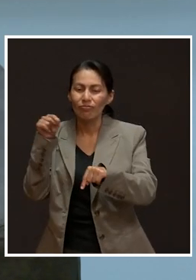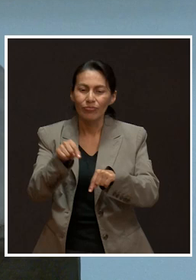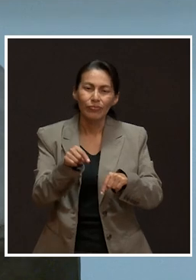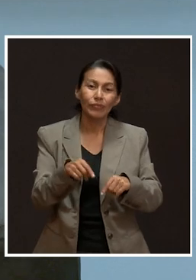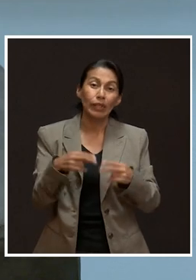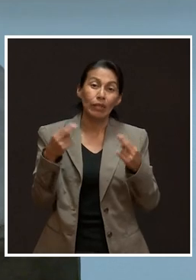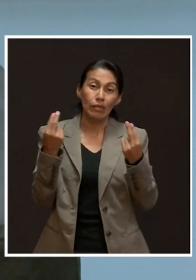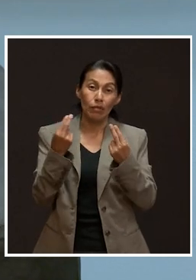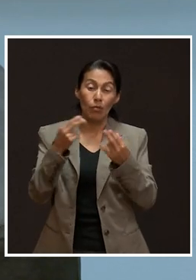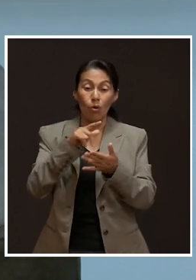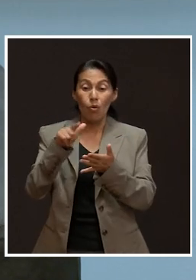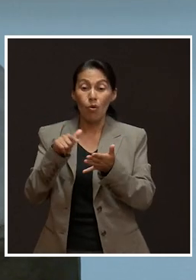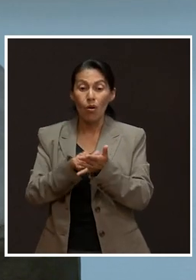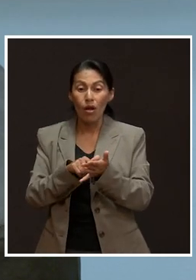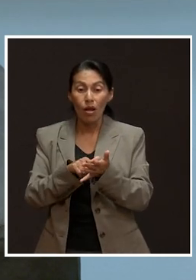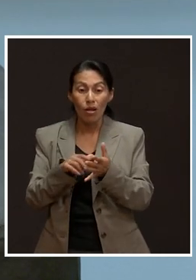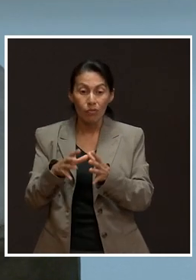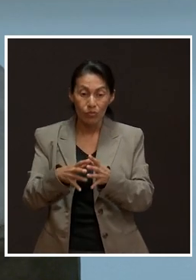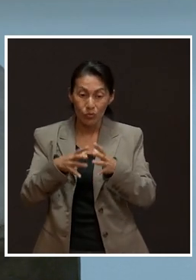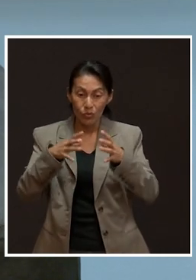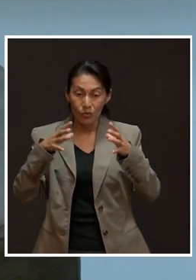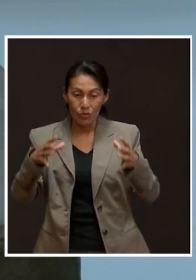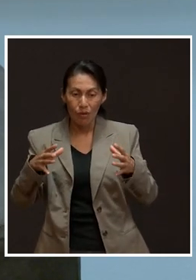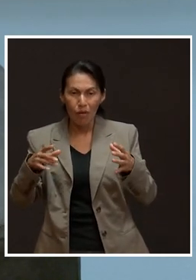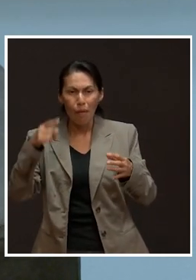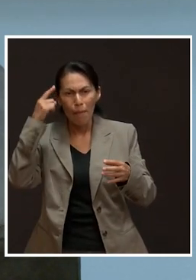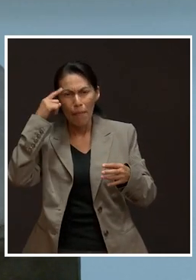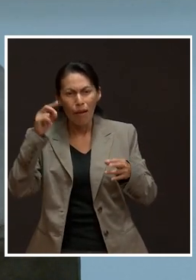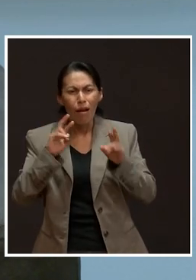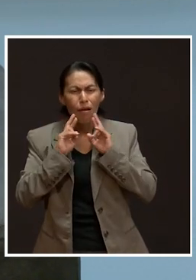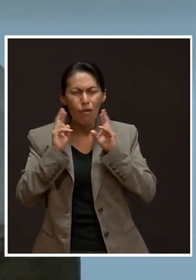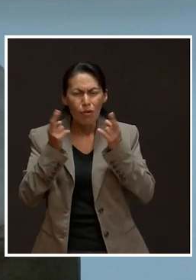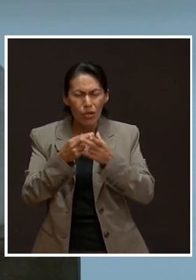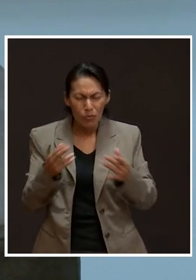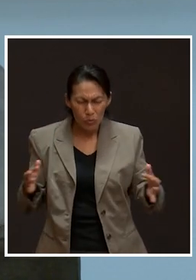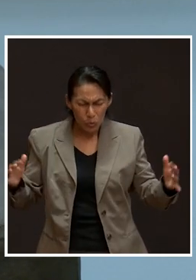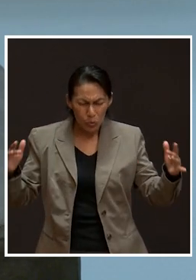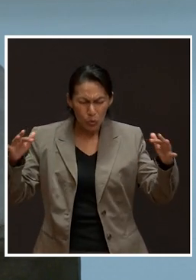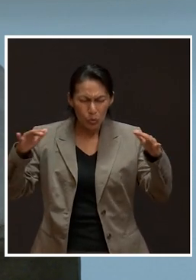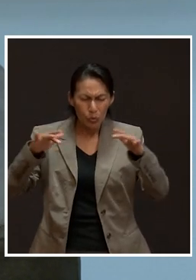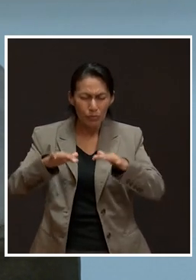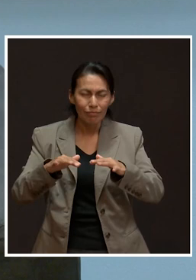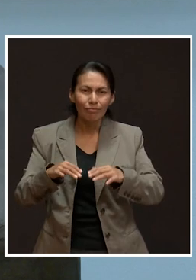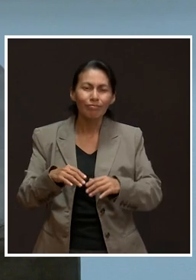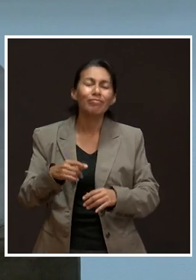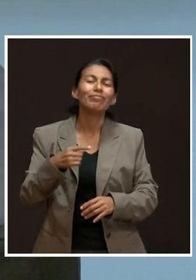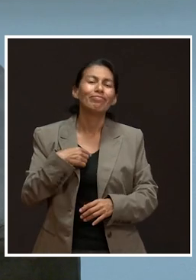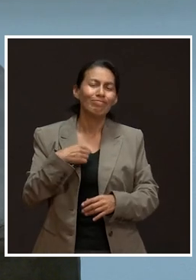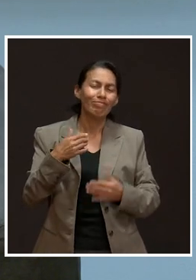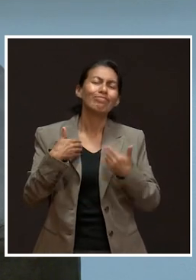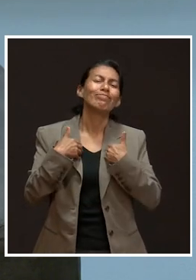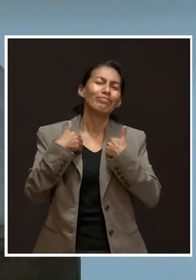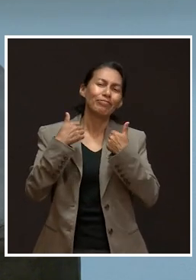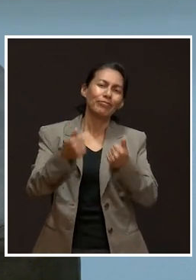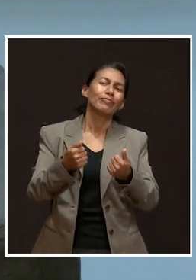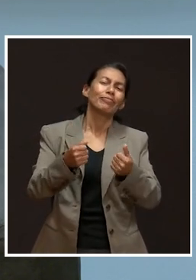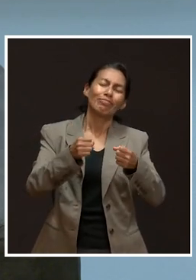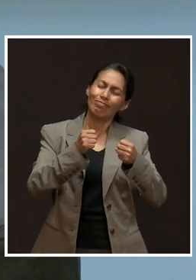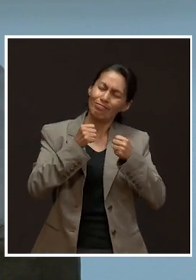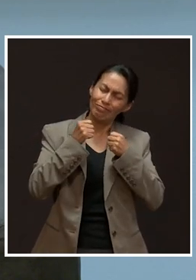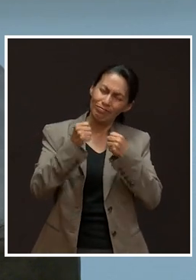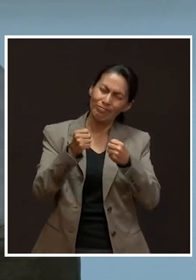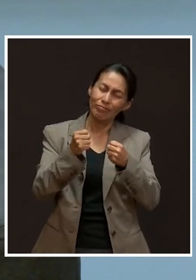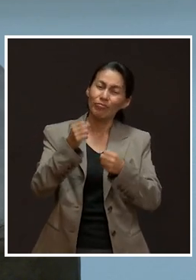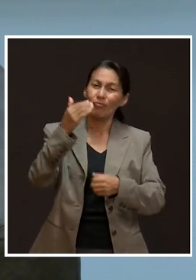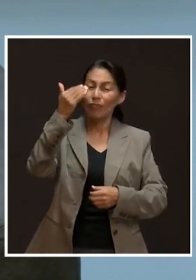quiere destruir. Grupo Emanuel. Queremos un lugar para seguir reuniéndonos. Vamos a